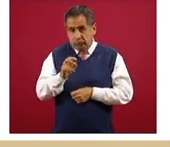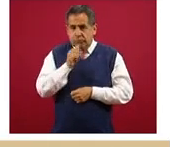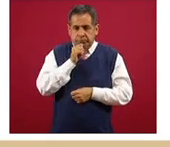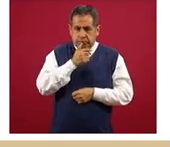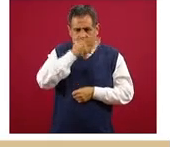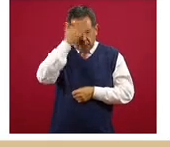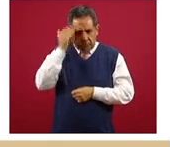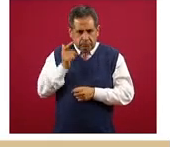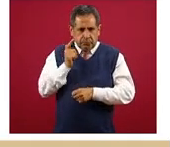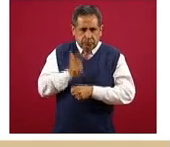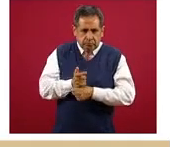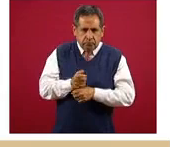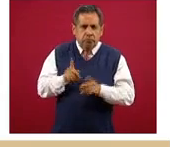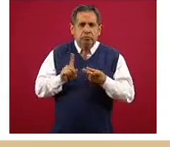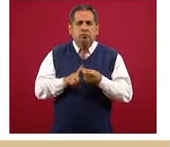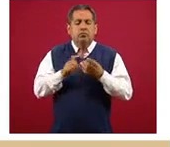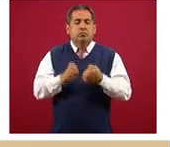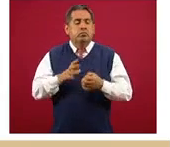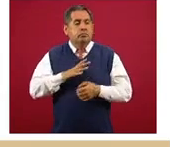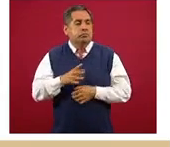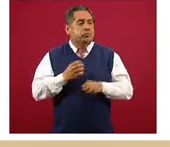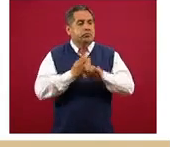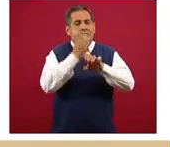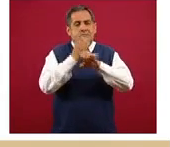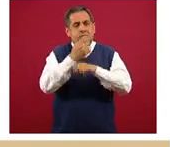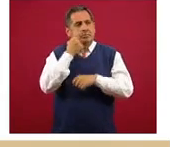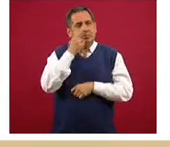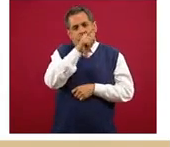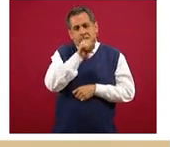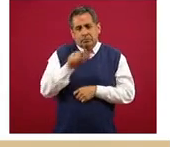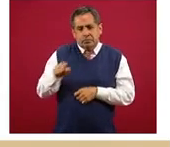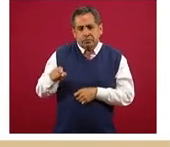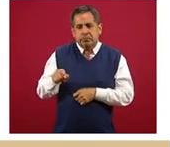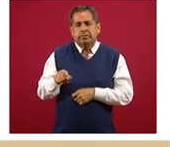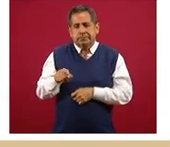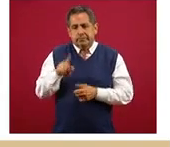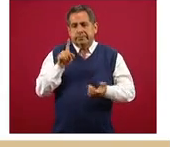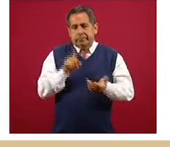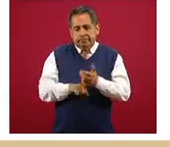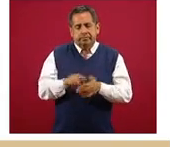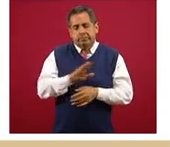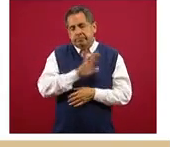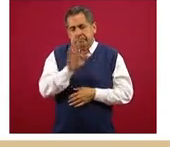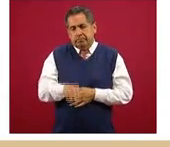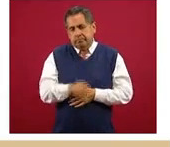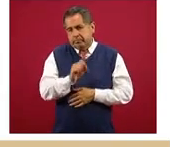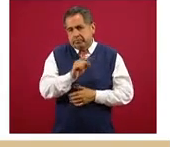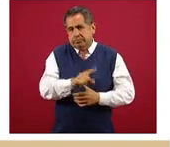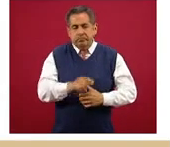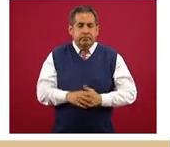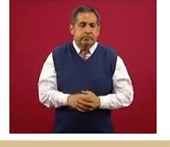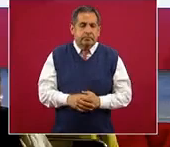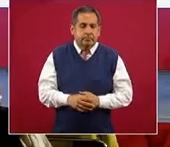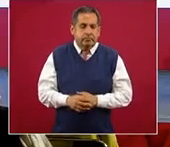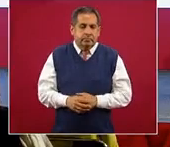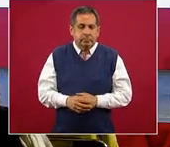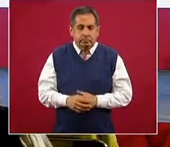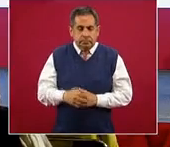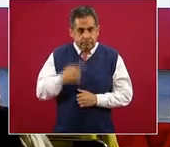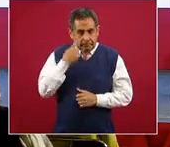ver distribuidas por entidad federativa en donde ocurrió la defunción. Veamos la